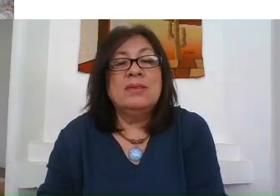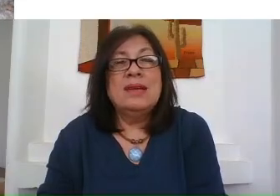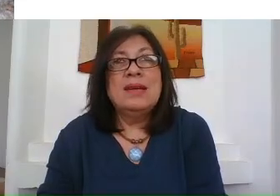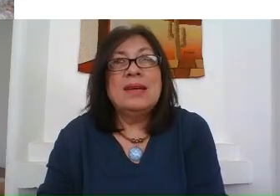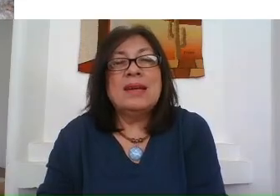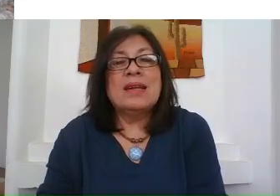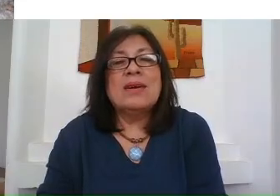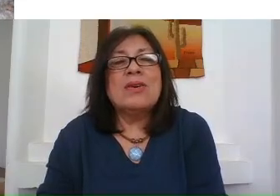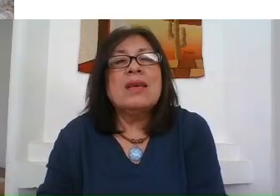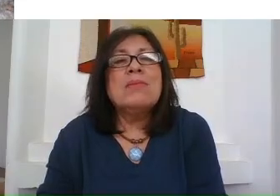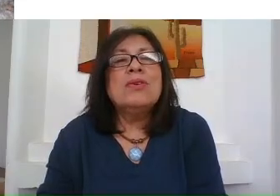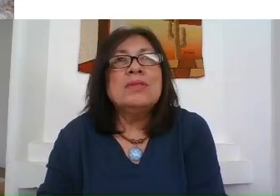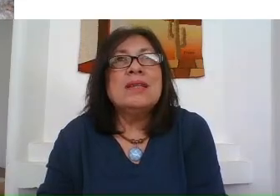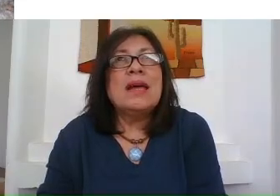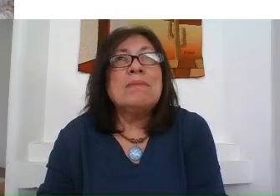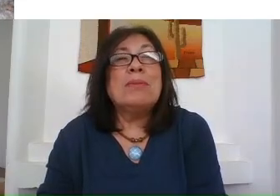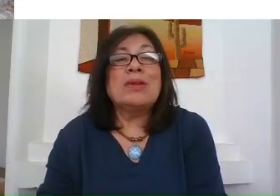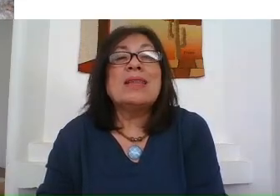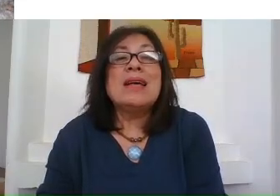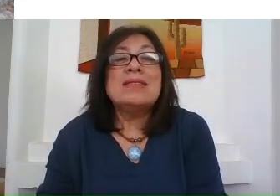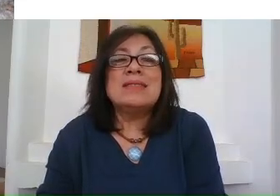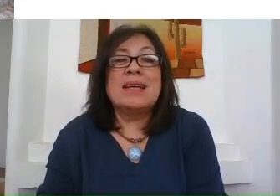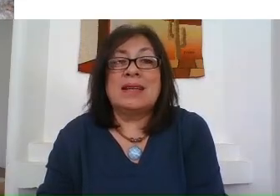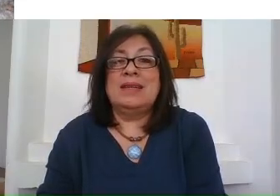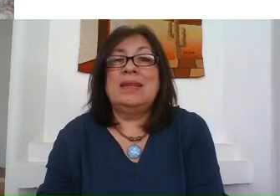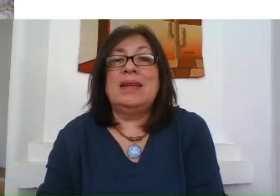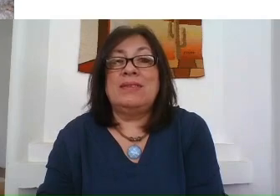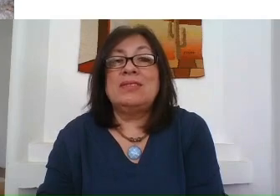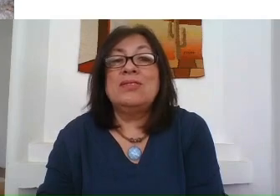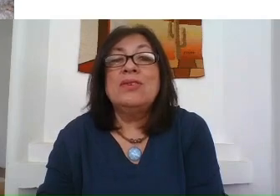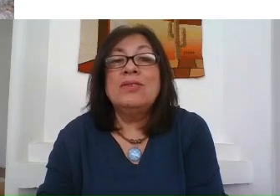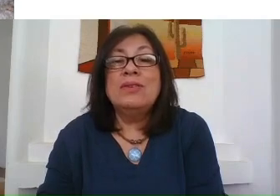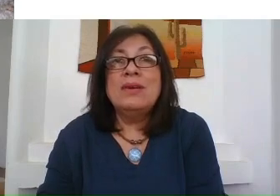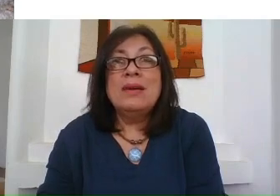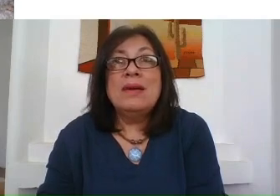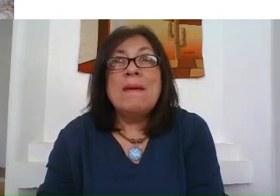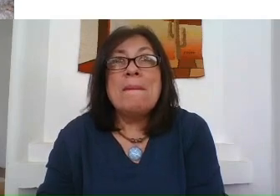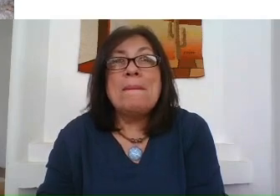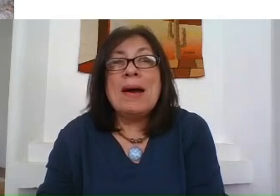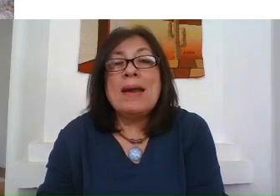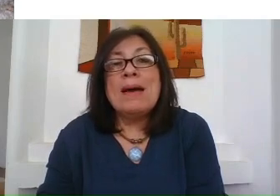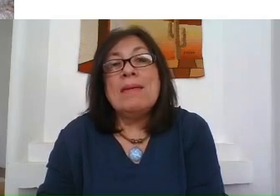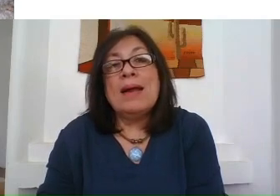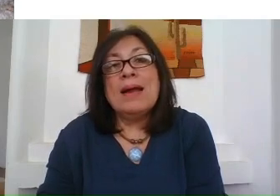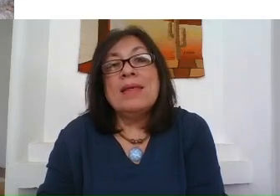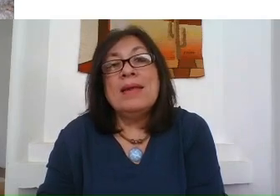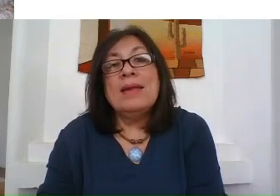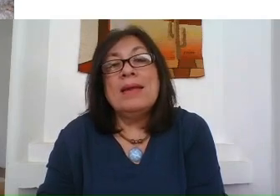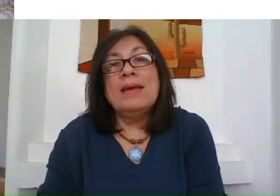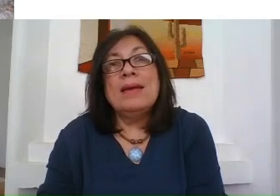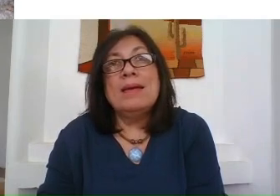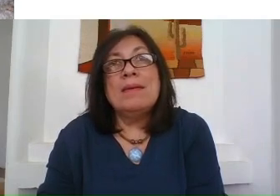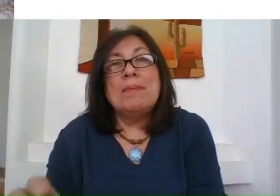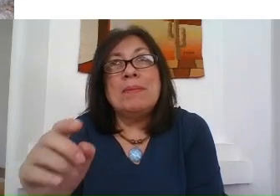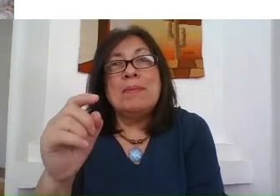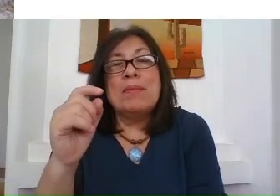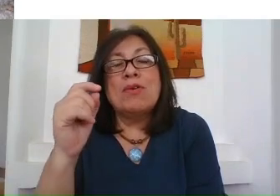interesados. Recordemos la importancia que tiene la visión para hablar